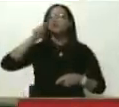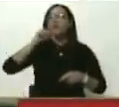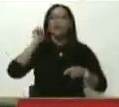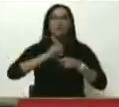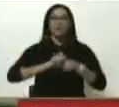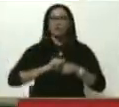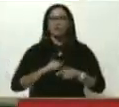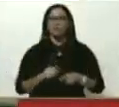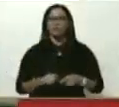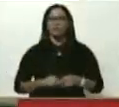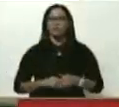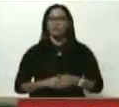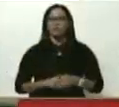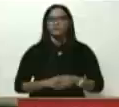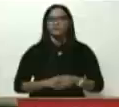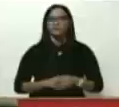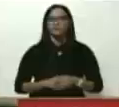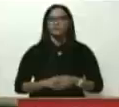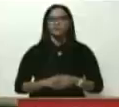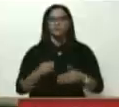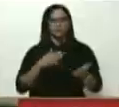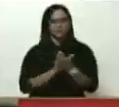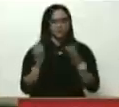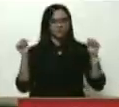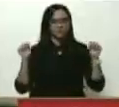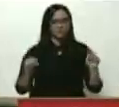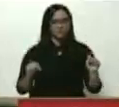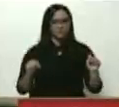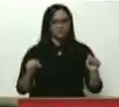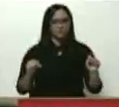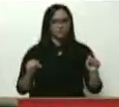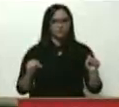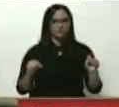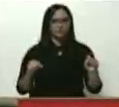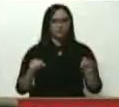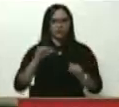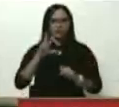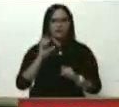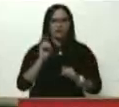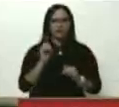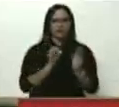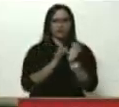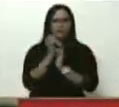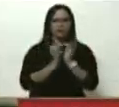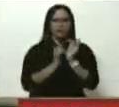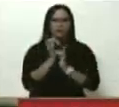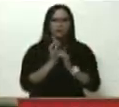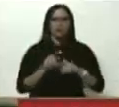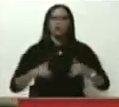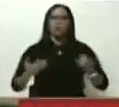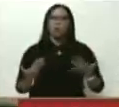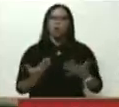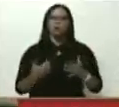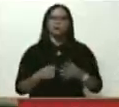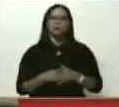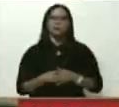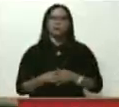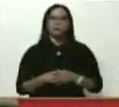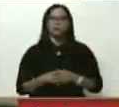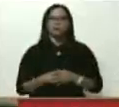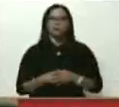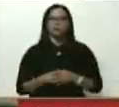abandonó. ¿Qué ocurrió aquí el 30 de abril cuando estos,